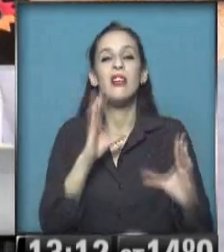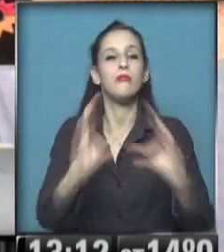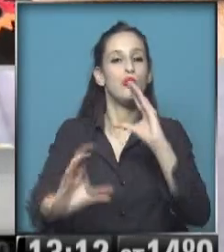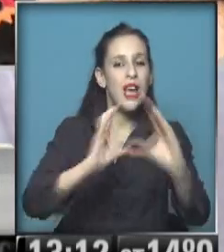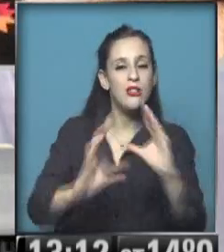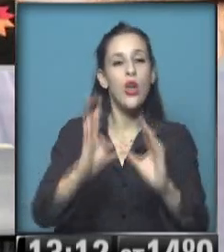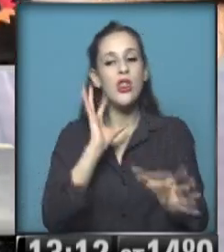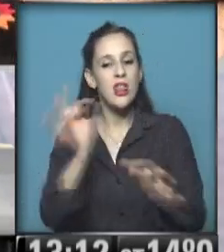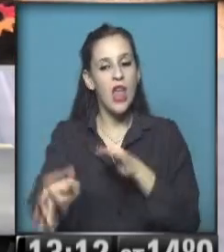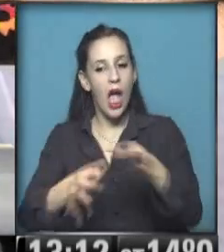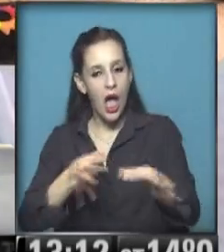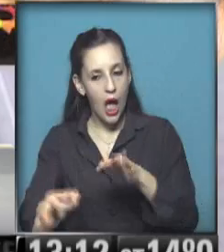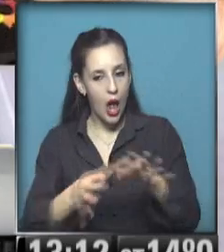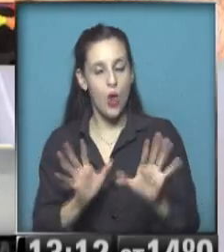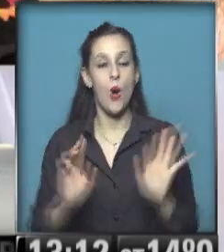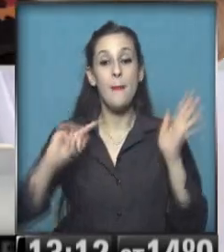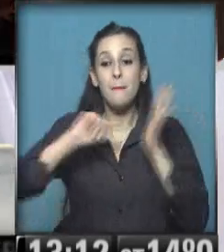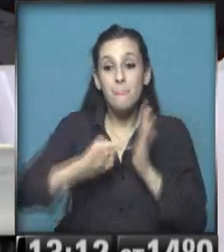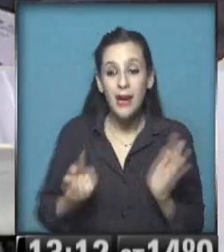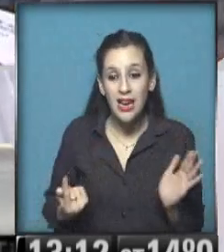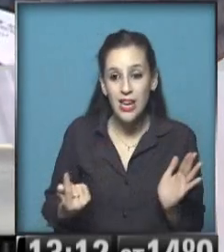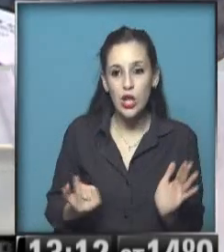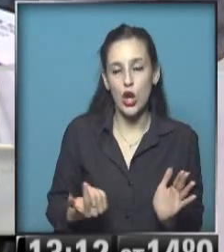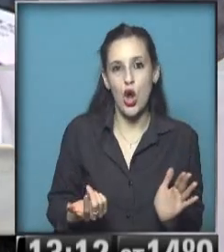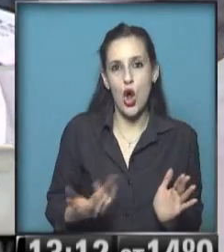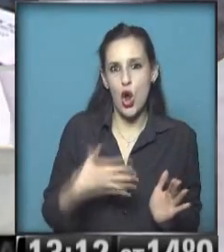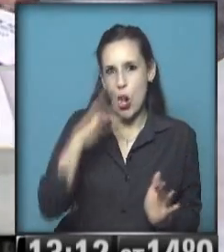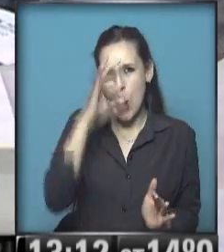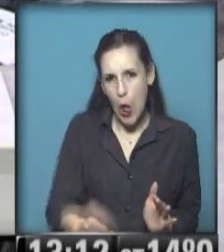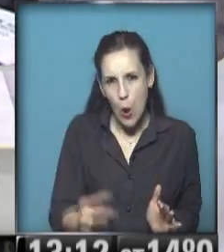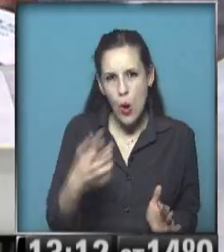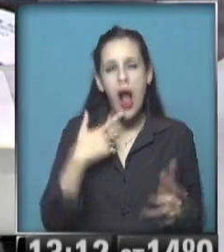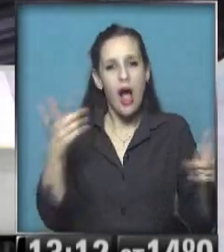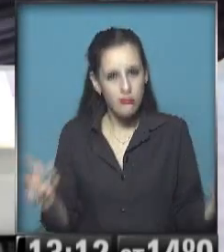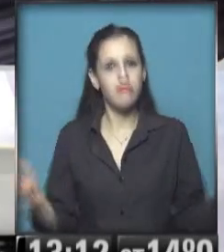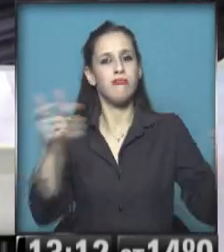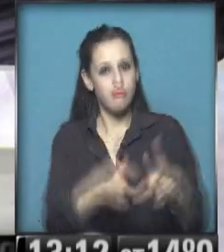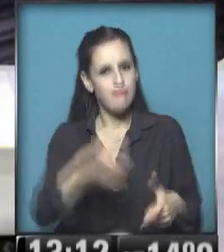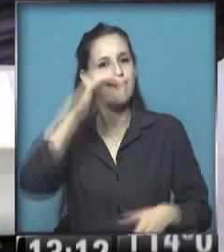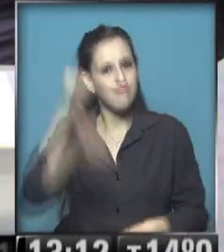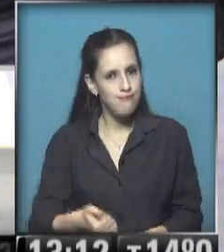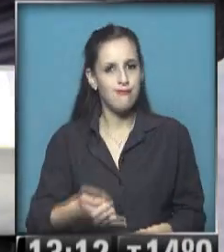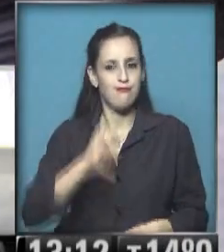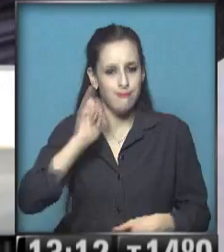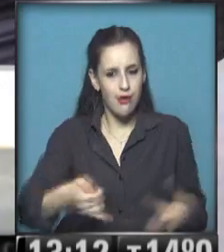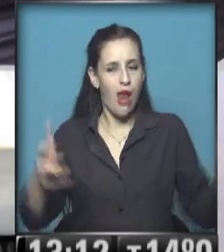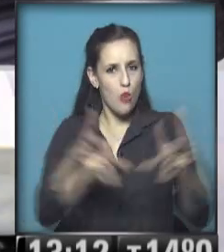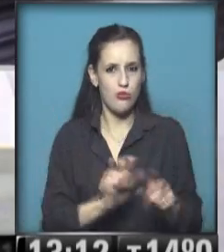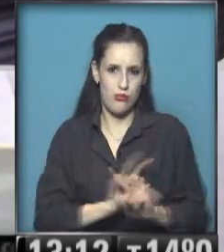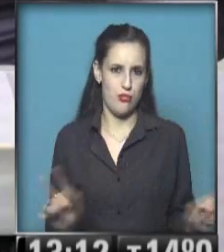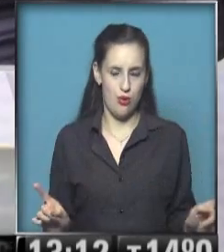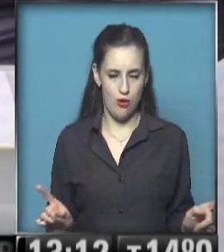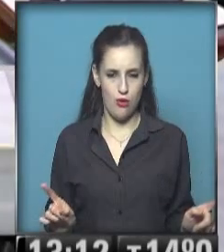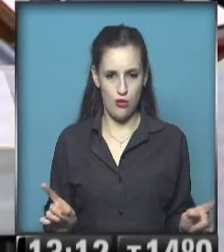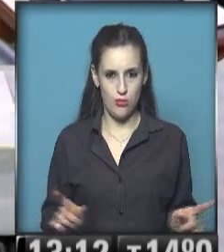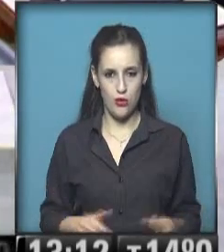él, pero que nunca pudo, que nunca logró encontrar la persona que hablara o que permitiera